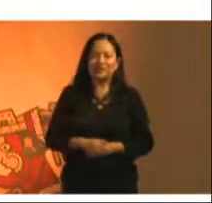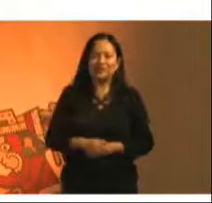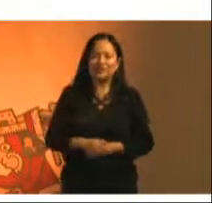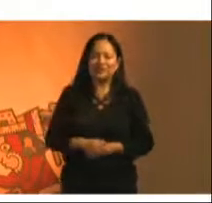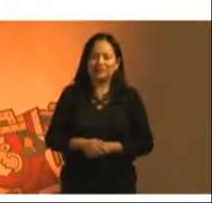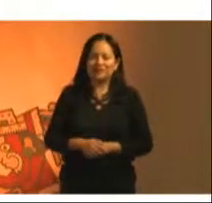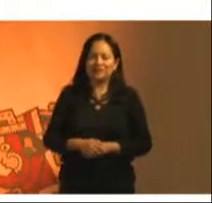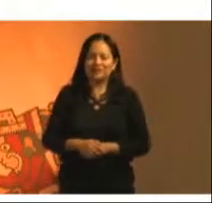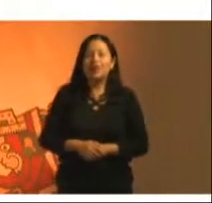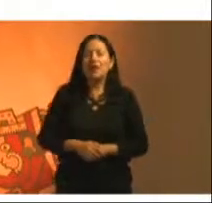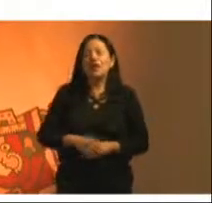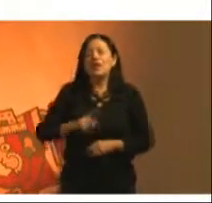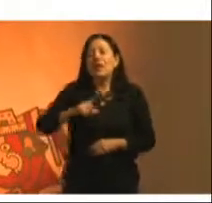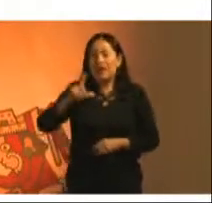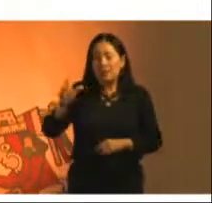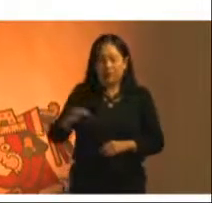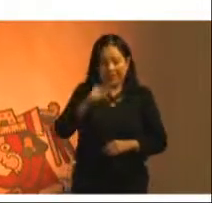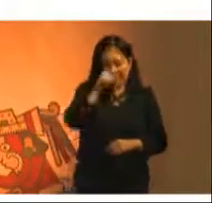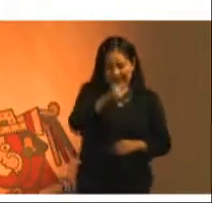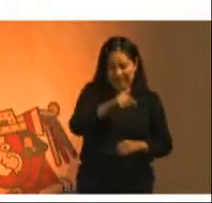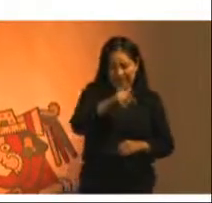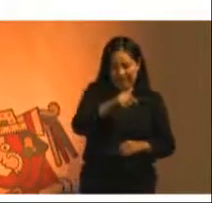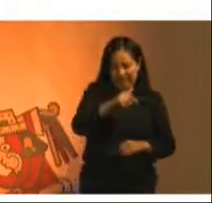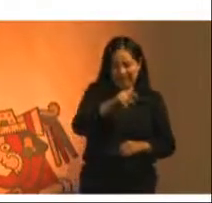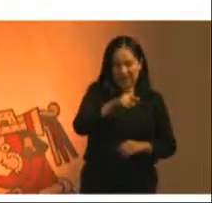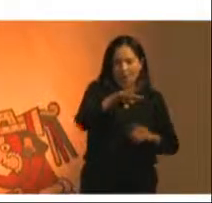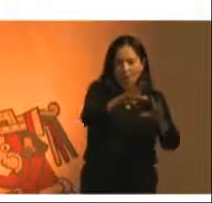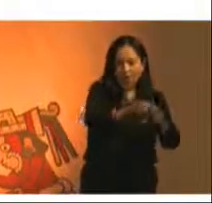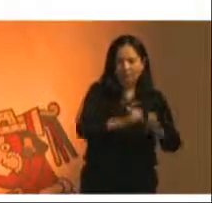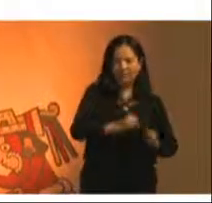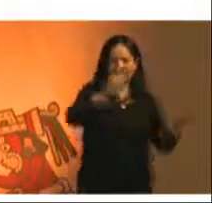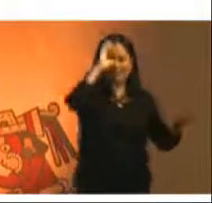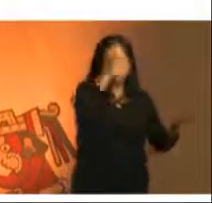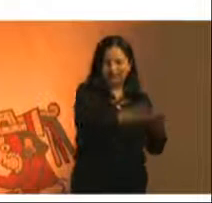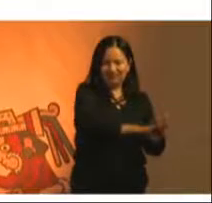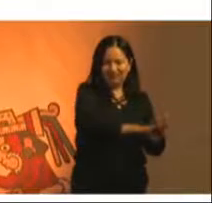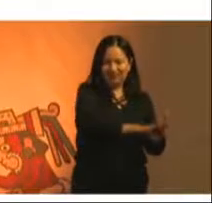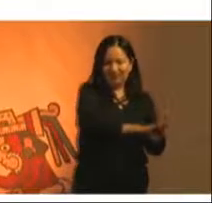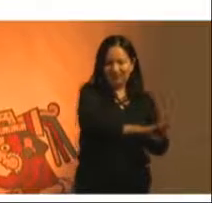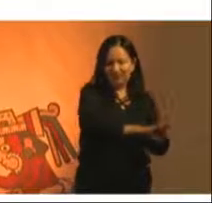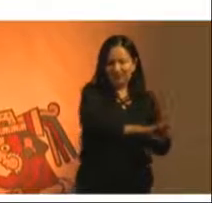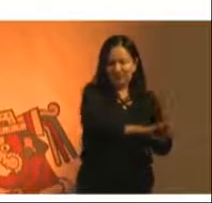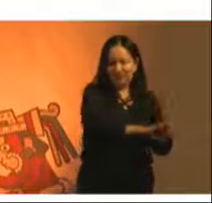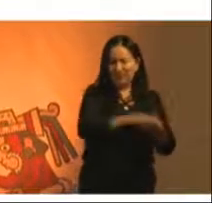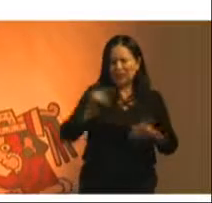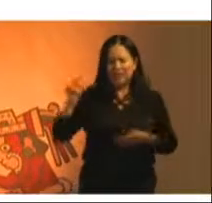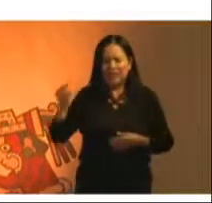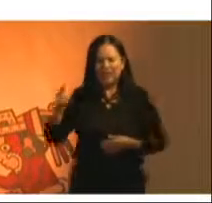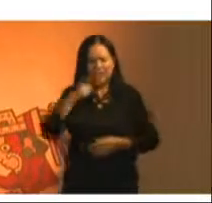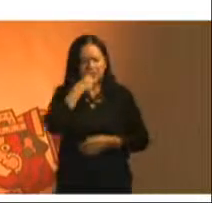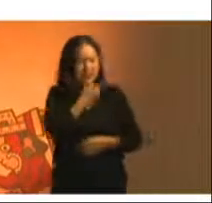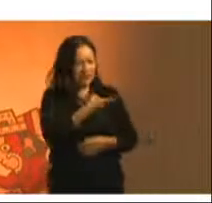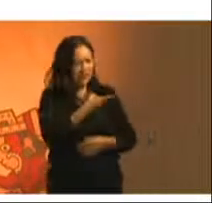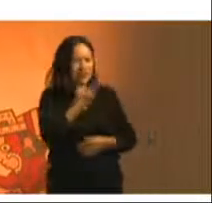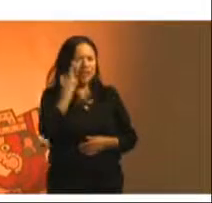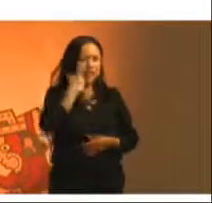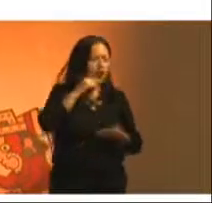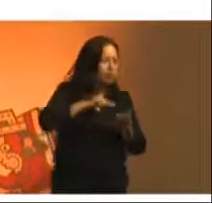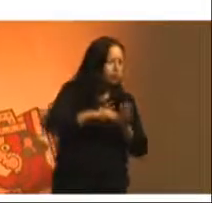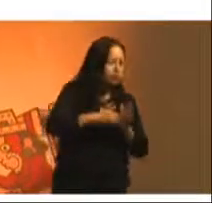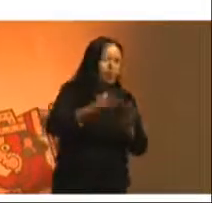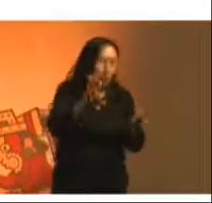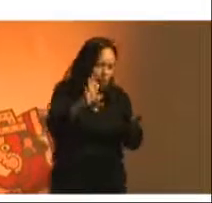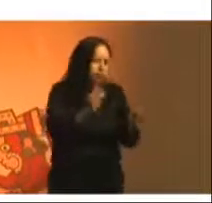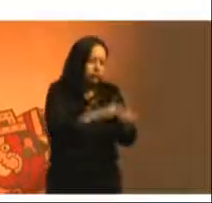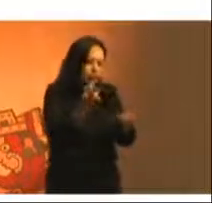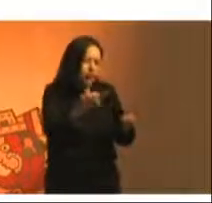lo querían fusilar y mujica se da cuenta de que tiene que hacer una base de apoyo propia y media para que liberen la